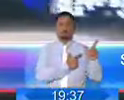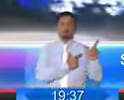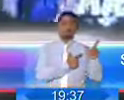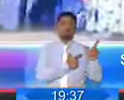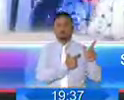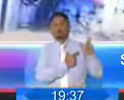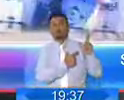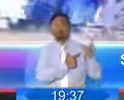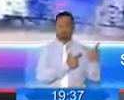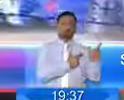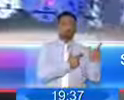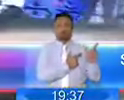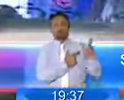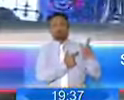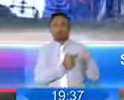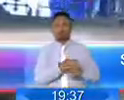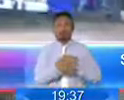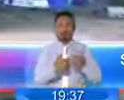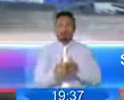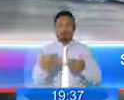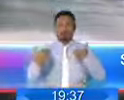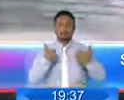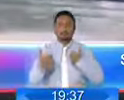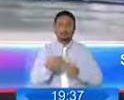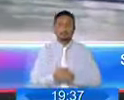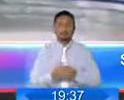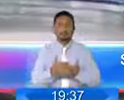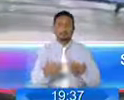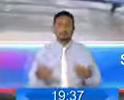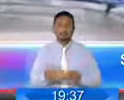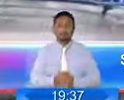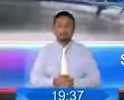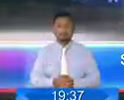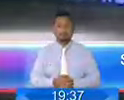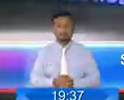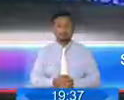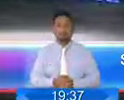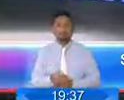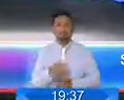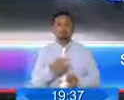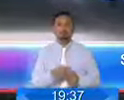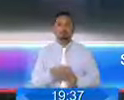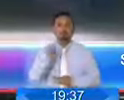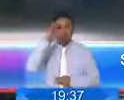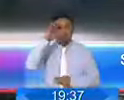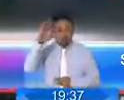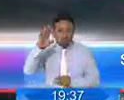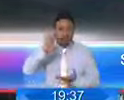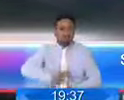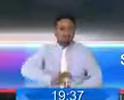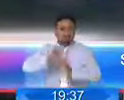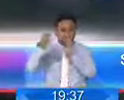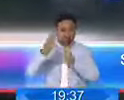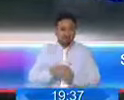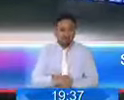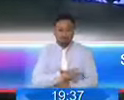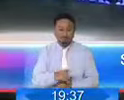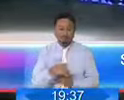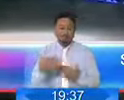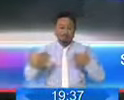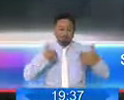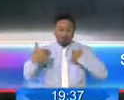una teatralización de una obra que se llama Sueños de Revolución. Esa